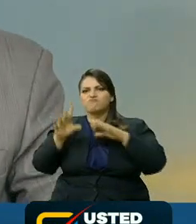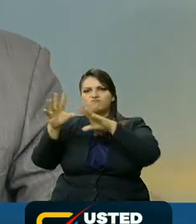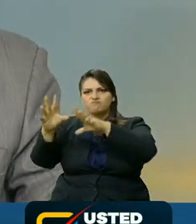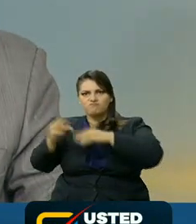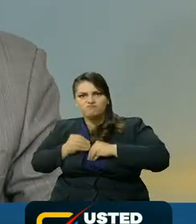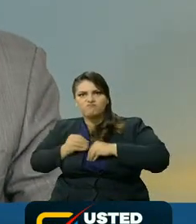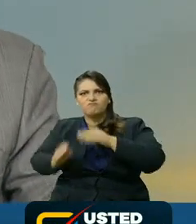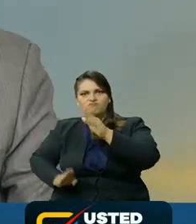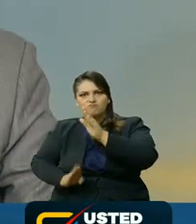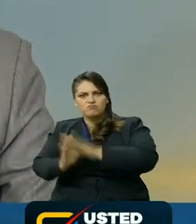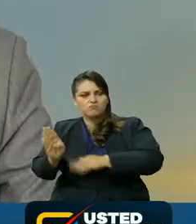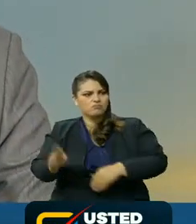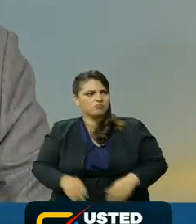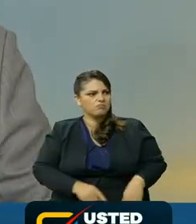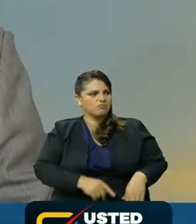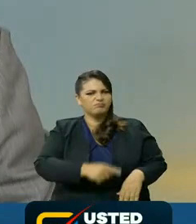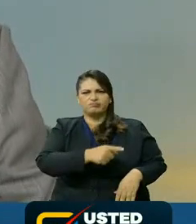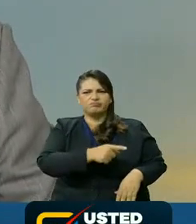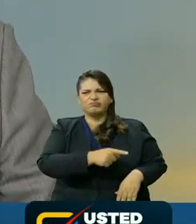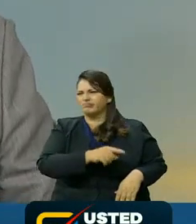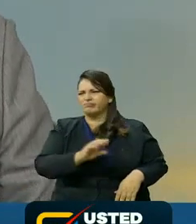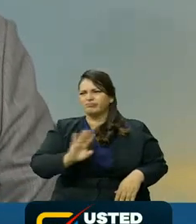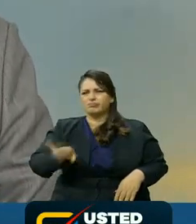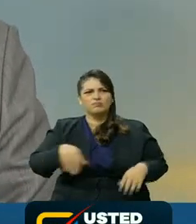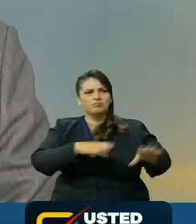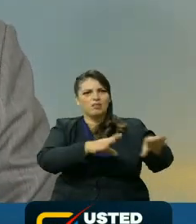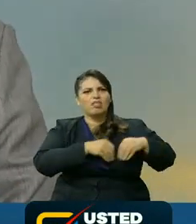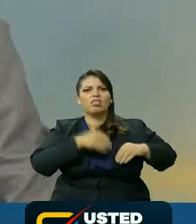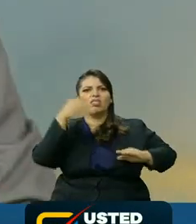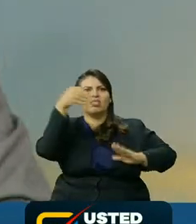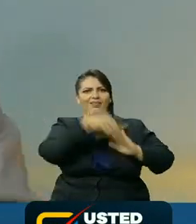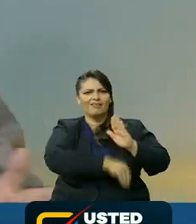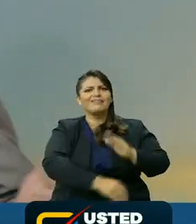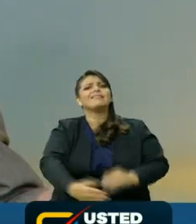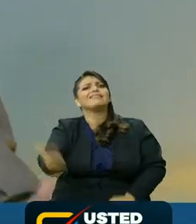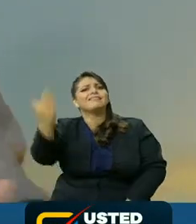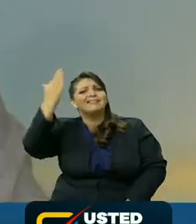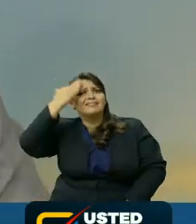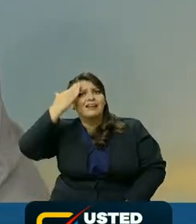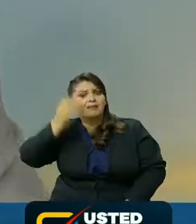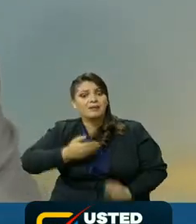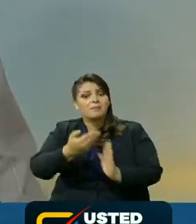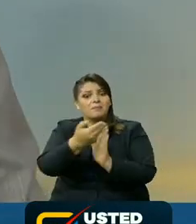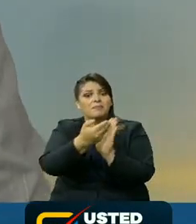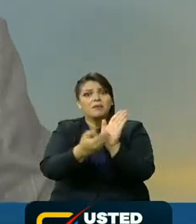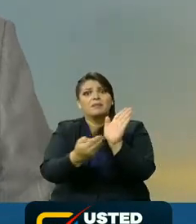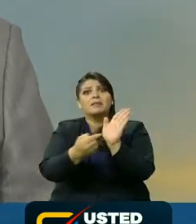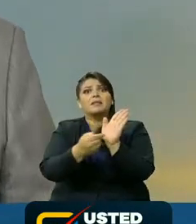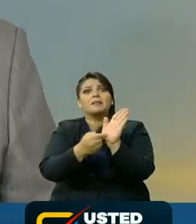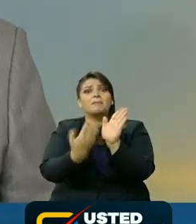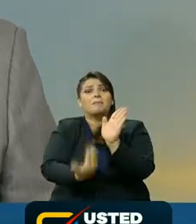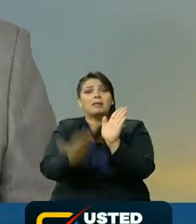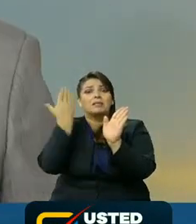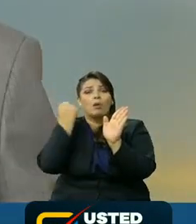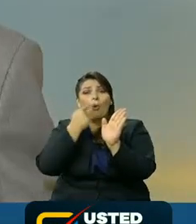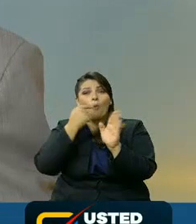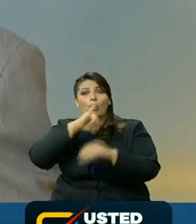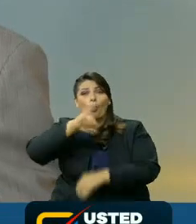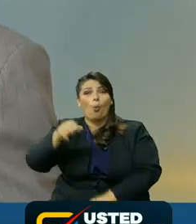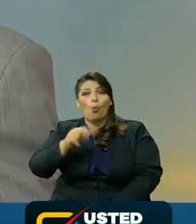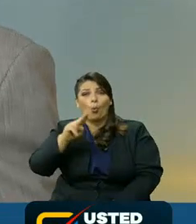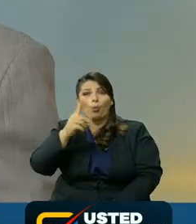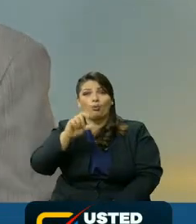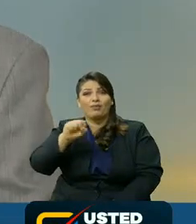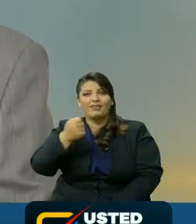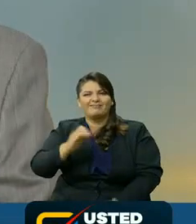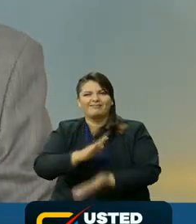igual en corrupción. Ahora, la corrupción es consustancial en el ser humano. Desde la Biblia, ¿Judas qué hizo? ¿Un acto corrupto?